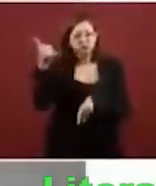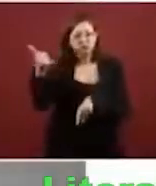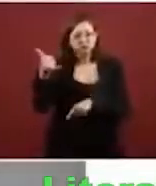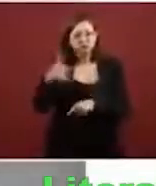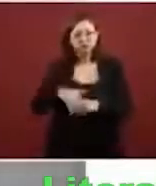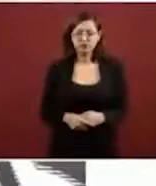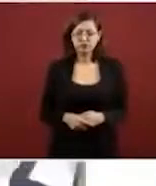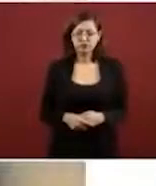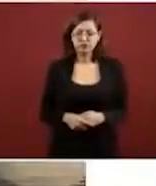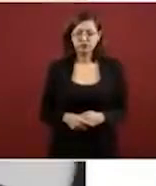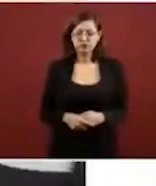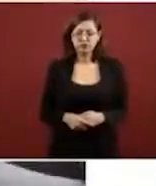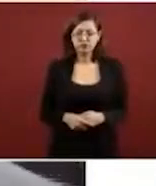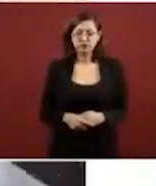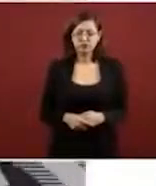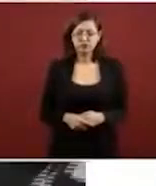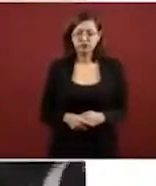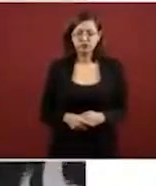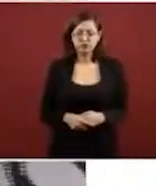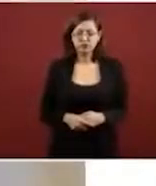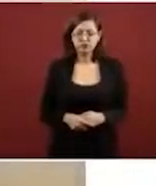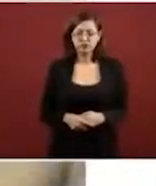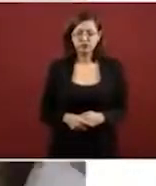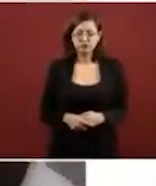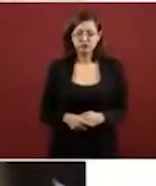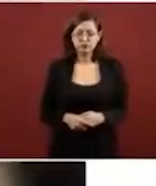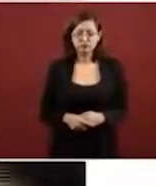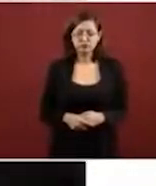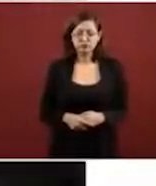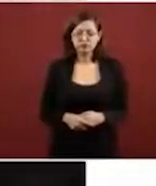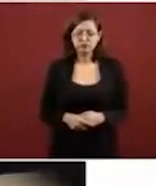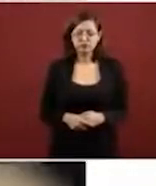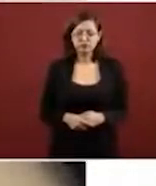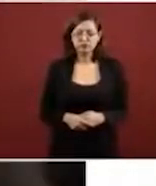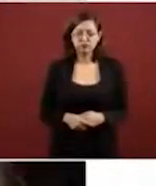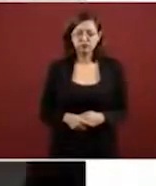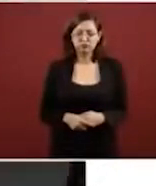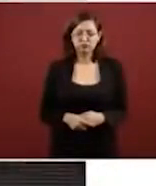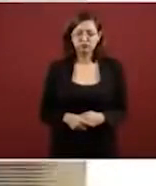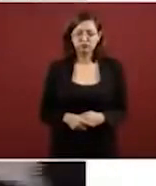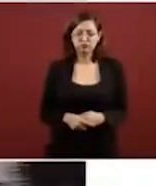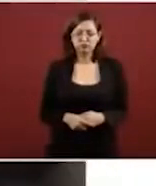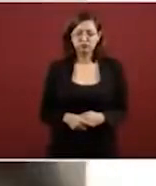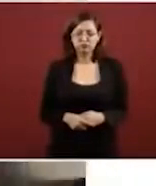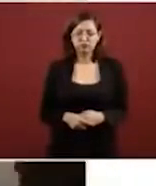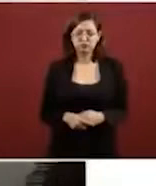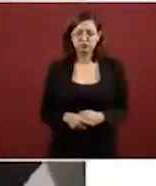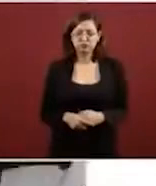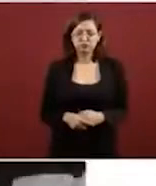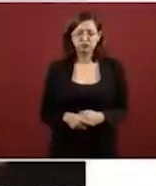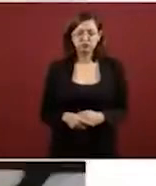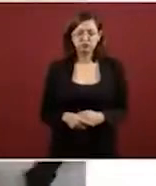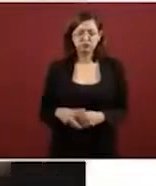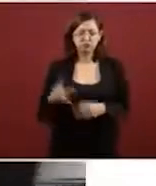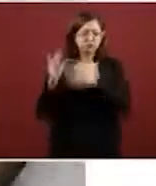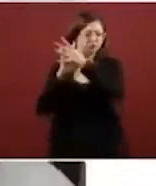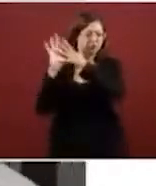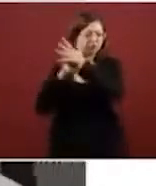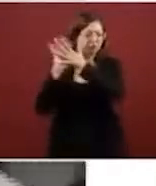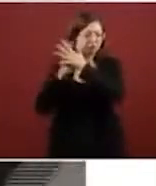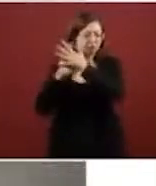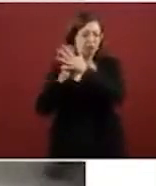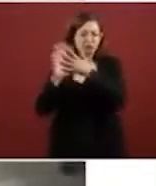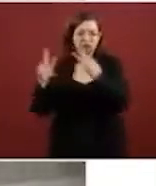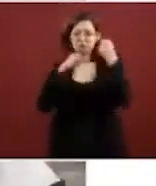Diles que paren todo. Este lunes 17 de octubre se cumplen 3 años del Culiacanazo, donde el ejército detuvo unos momentos a